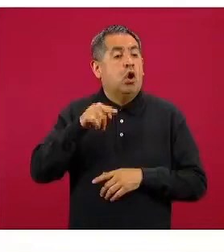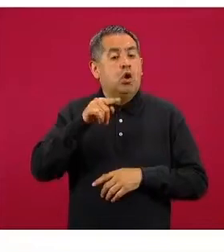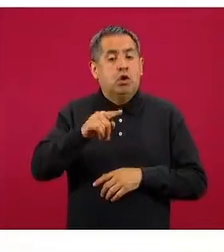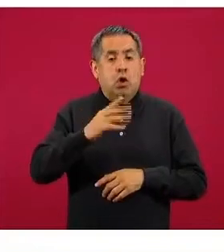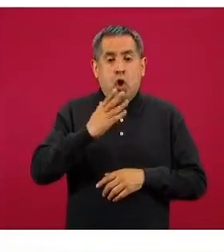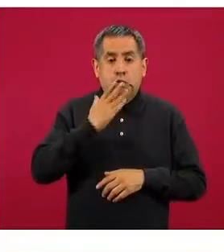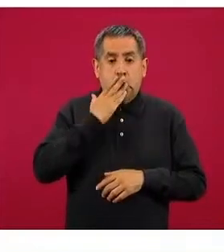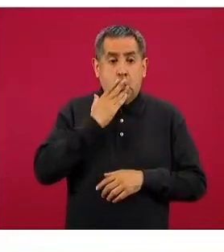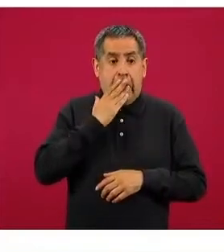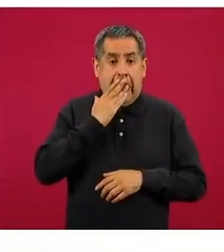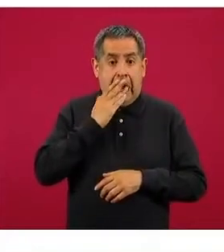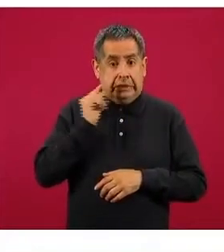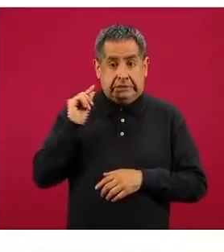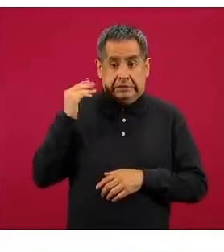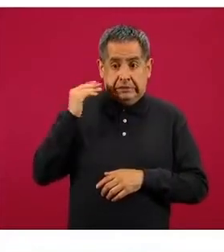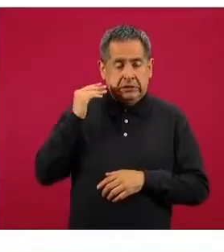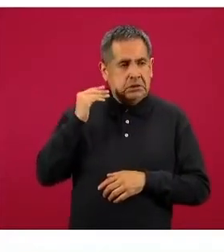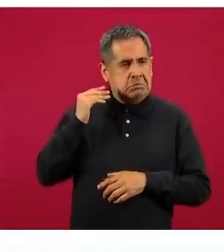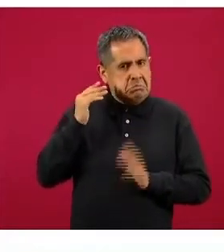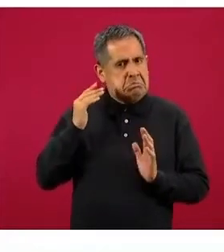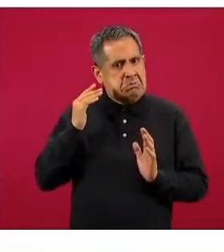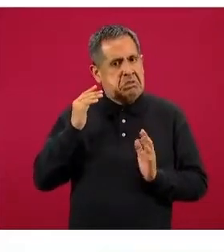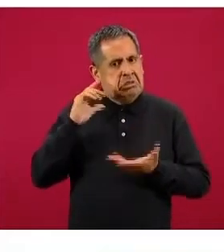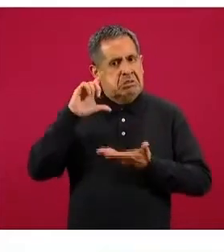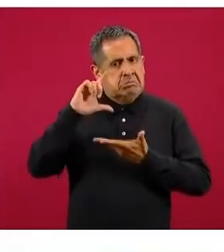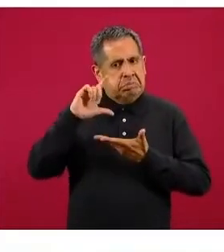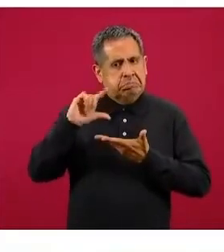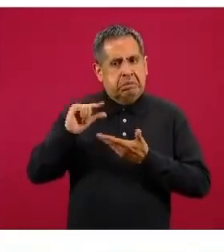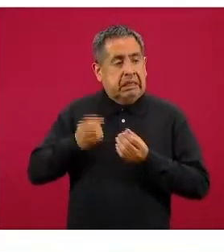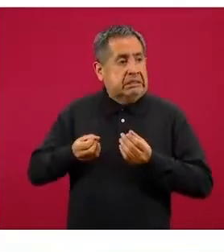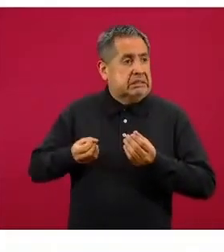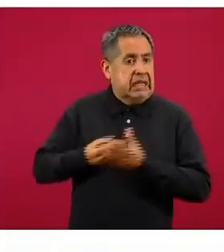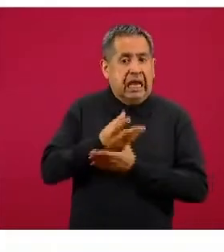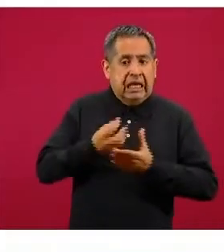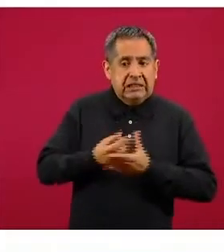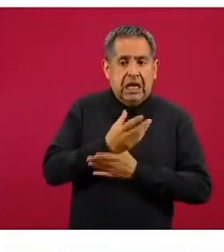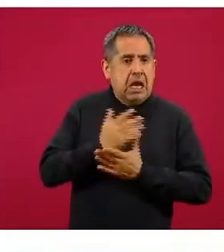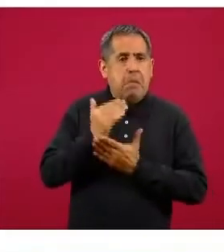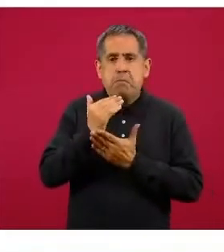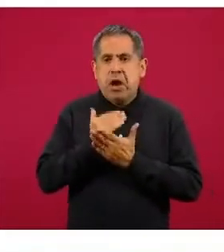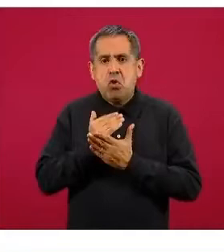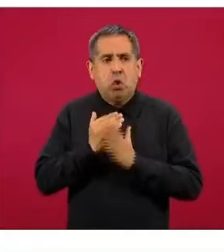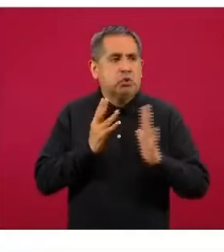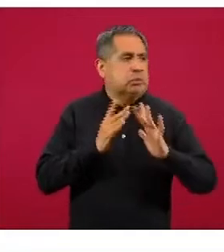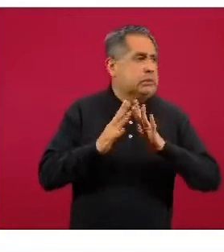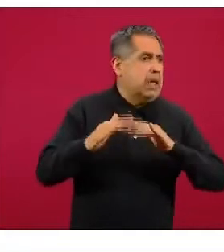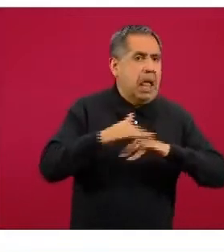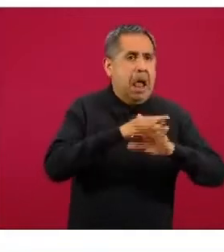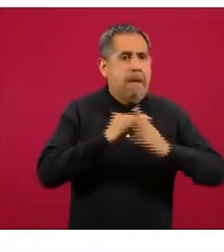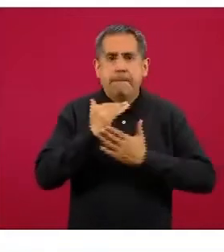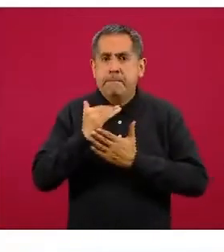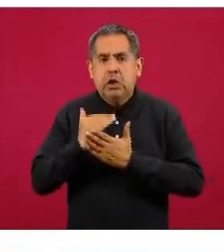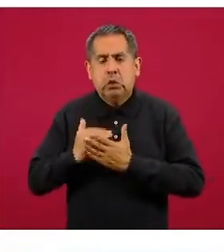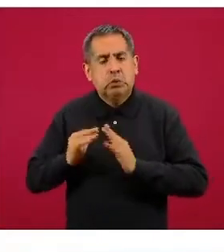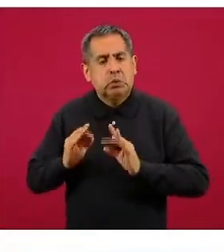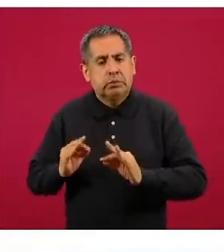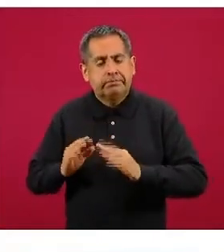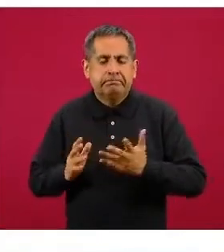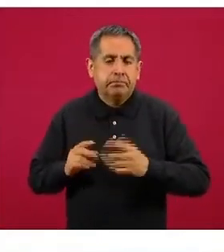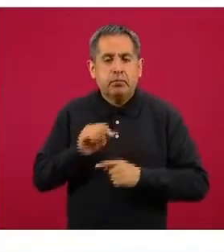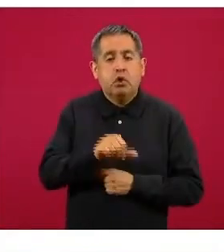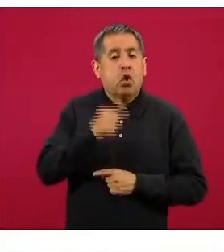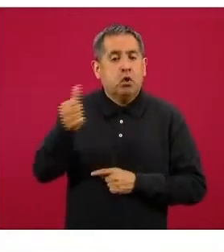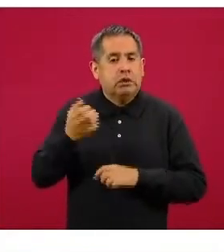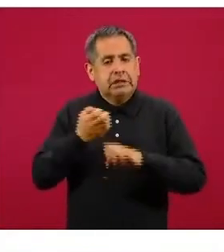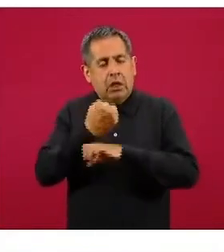últimos días ha disminuido de forma importante su movilidad. Y en los otros estados